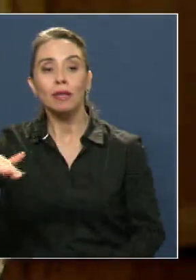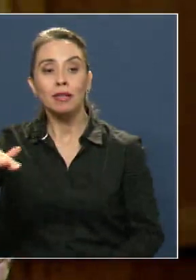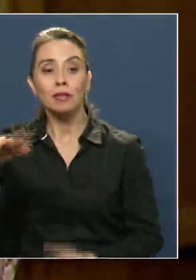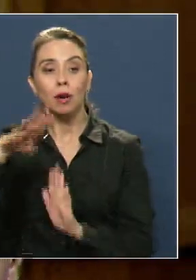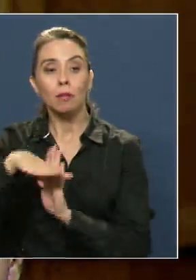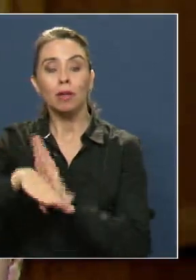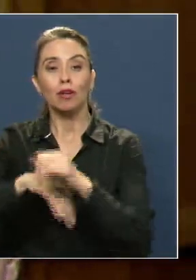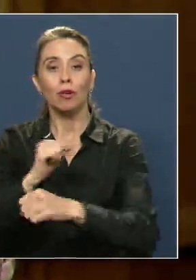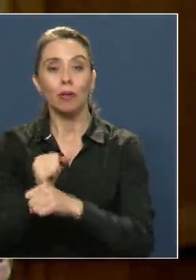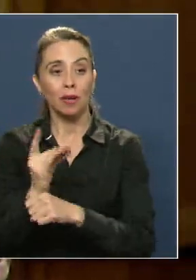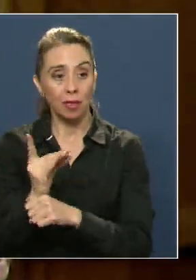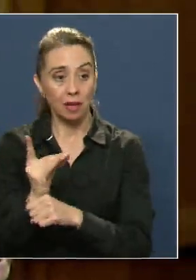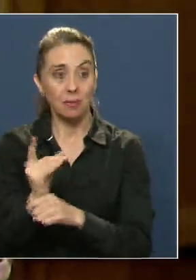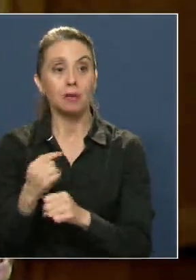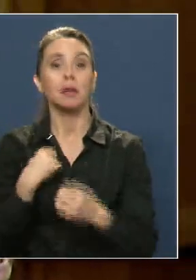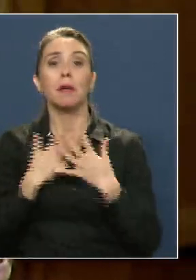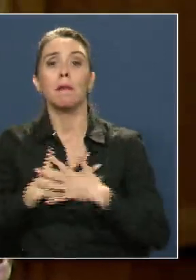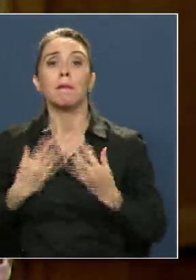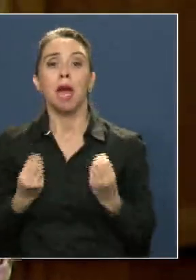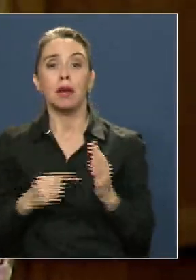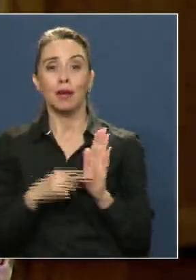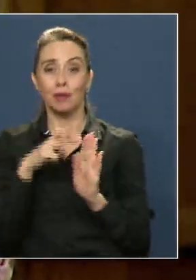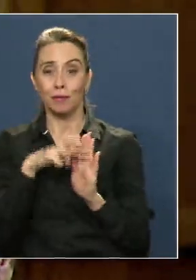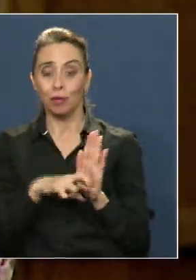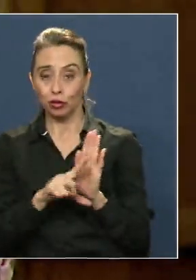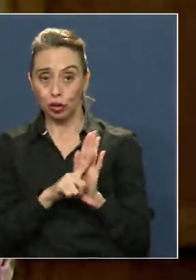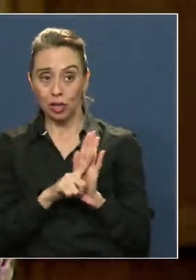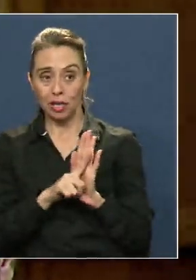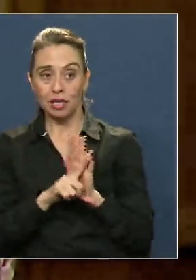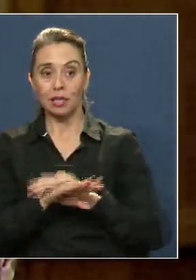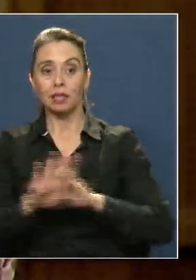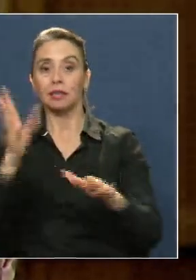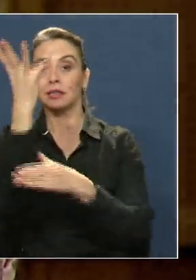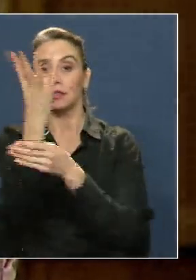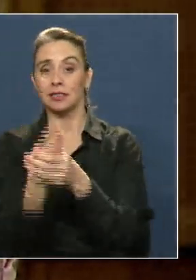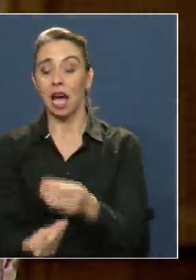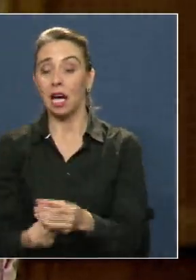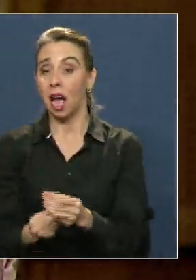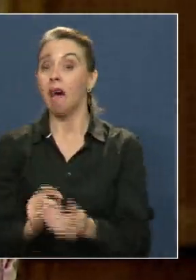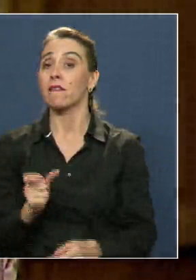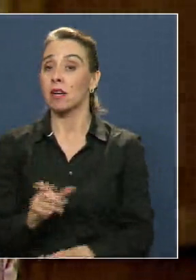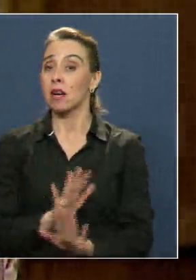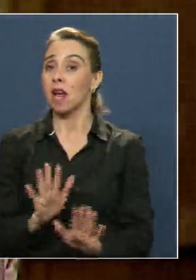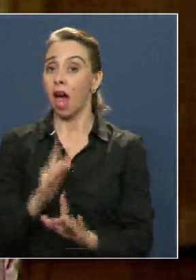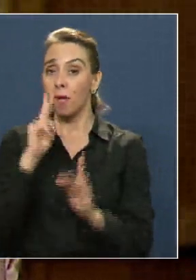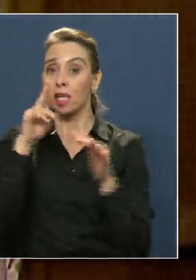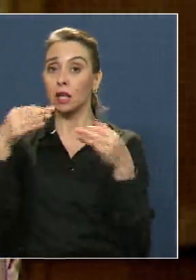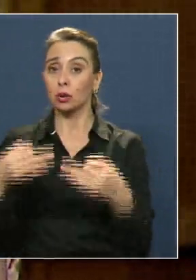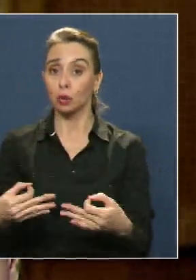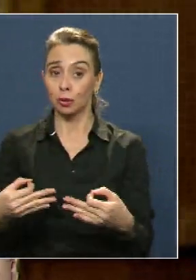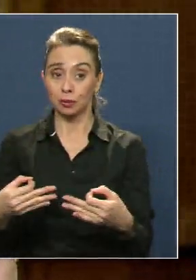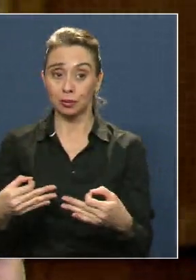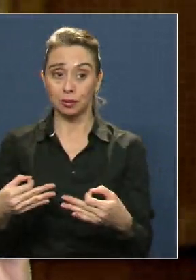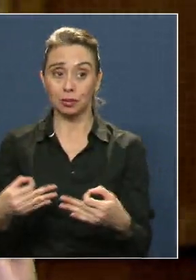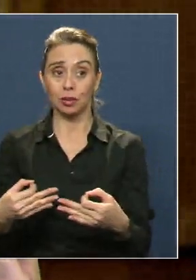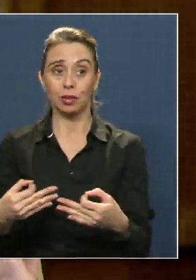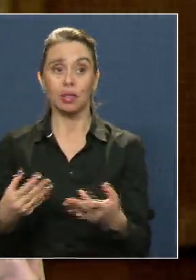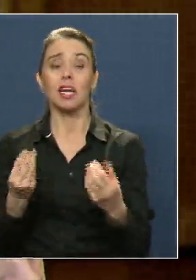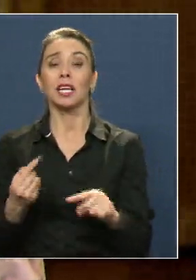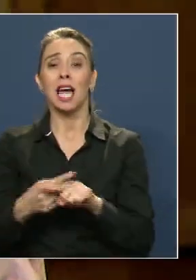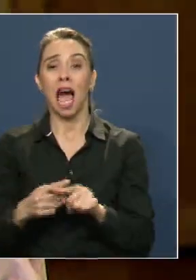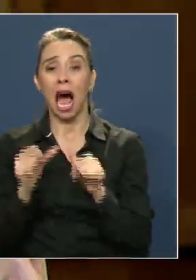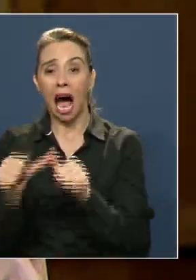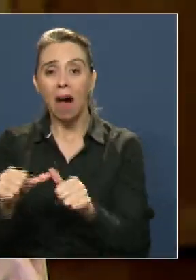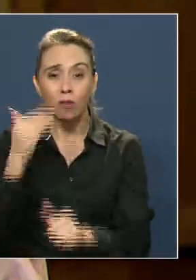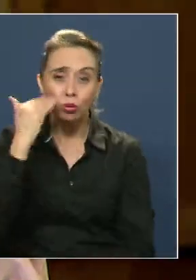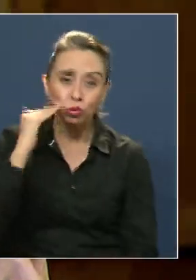alegro que a través de este proyecto se venga a terminar con tan gran injusticia. Dificulto algo más injusto que el abuso a un